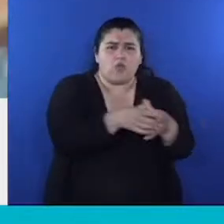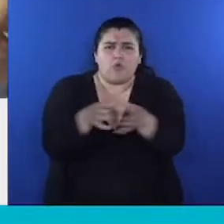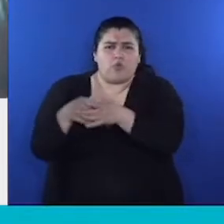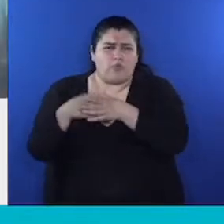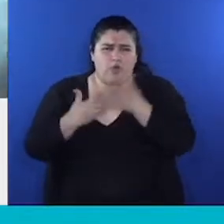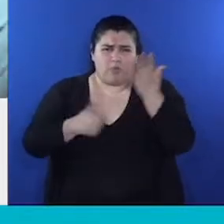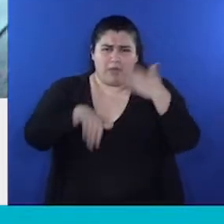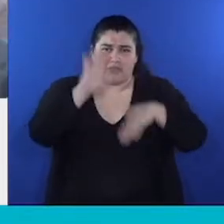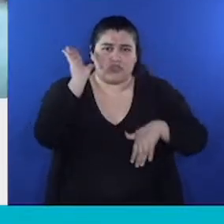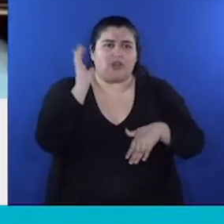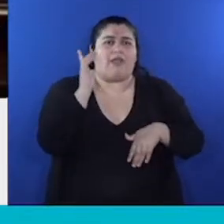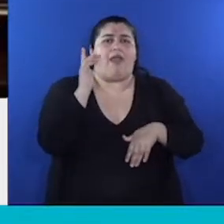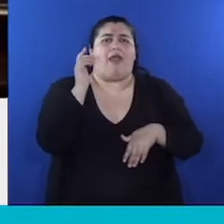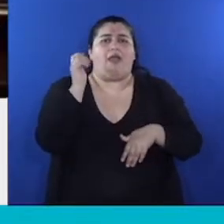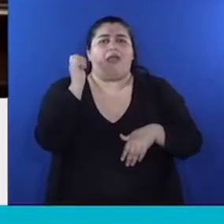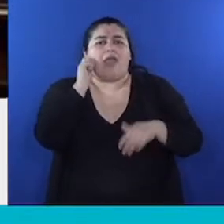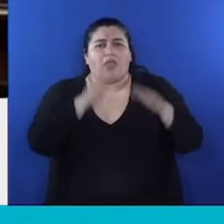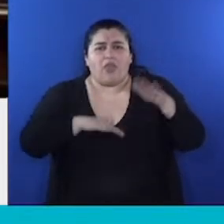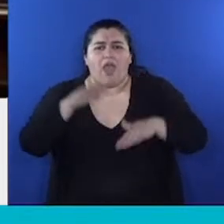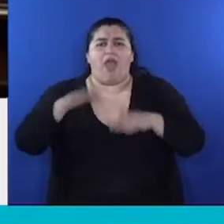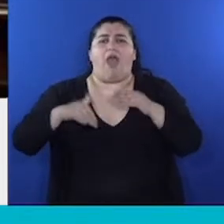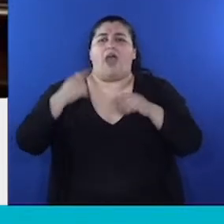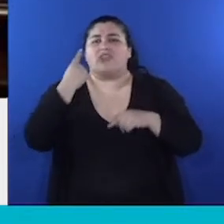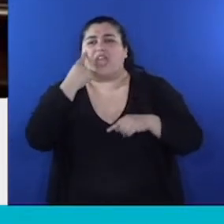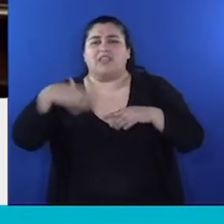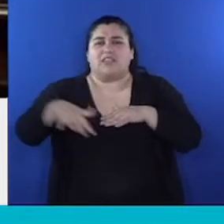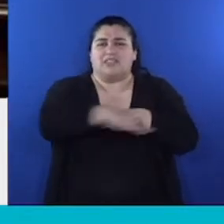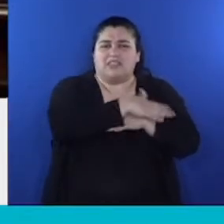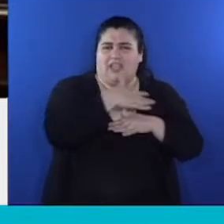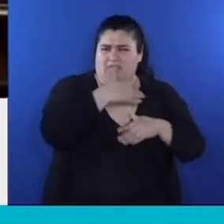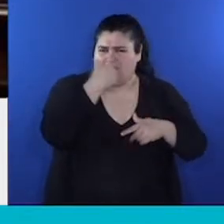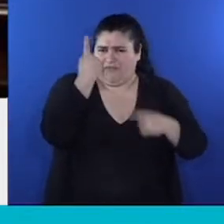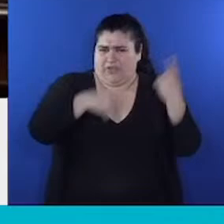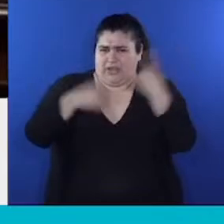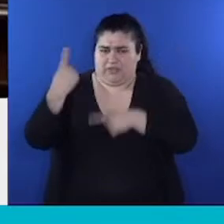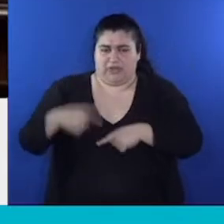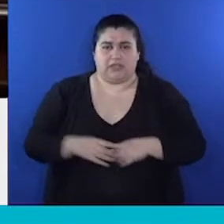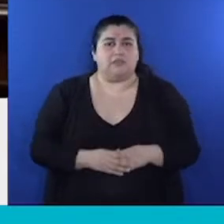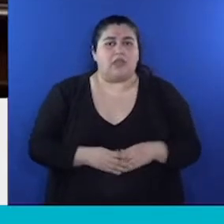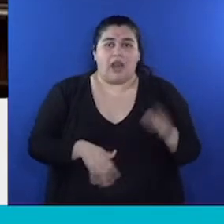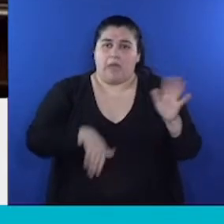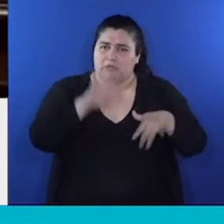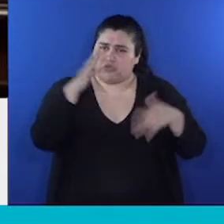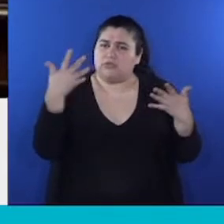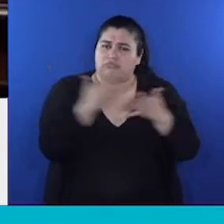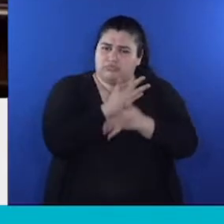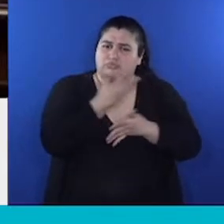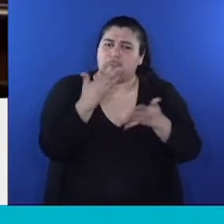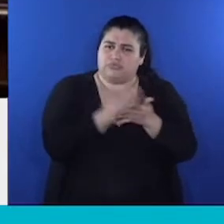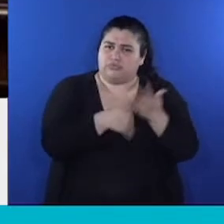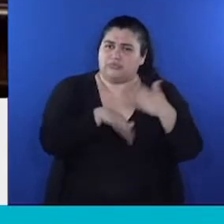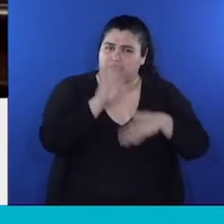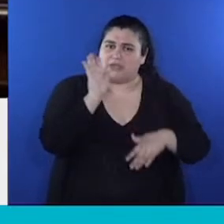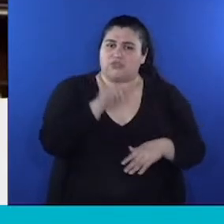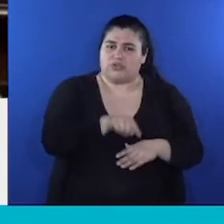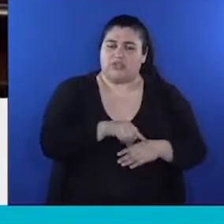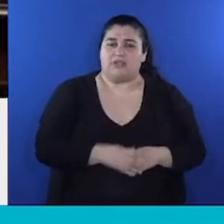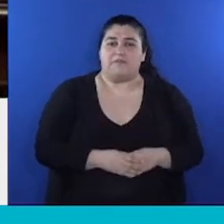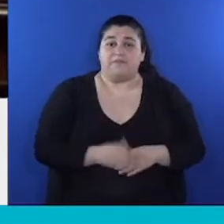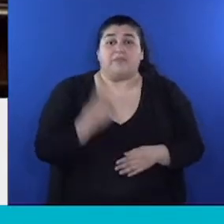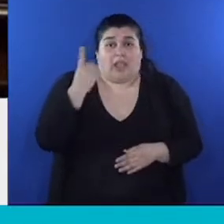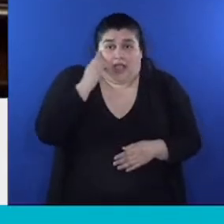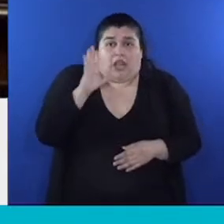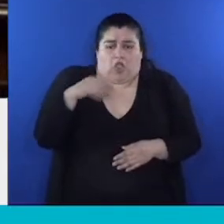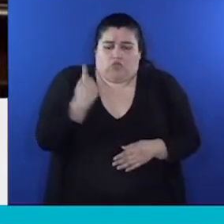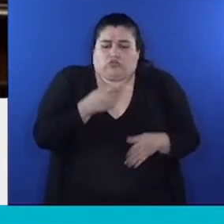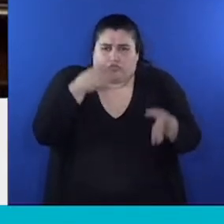sin distinguir intendentes, está afectando a millones de pibes en la provincia de Buenos Aires y creo que estamos todos